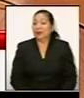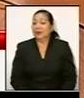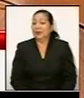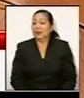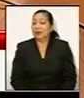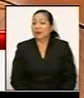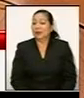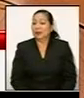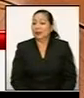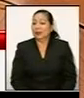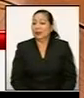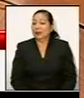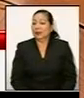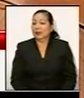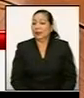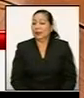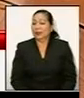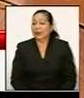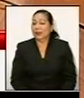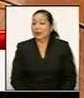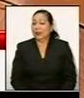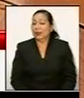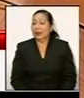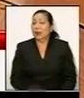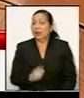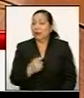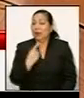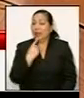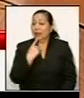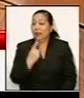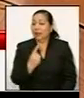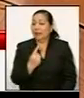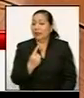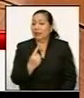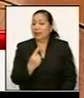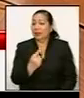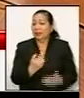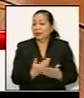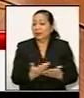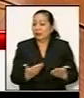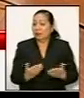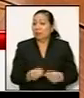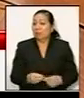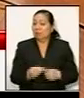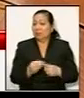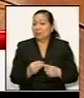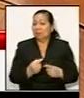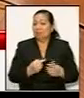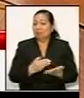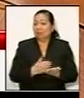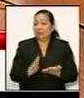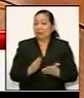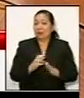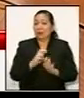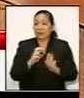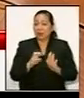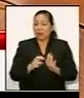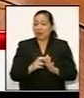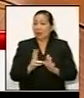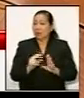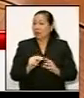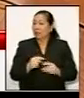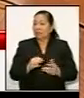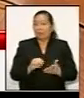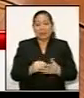residente dijo el centro usted dice que los fundamentos y principios retirados del currículo no son